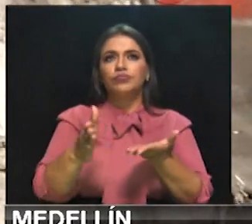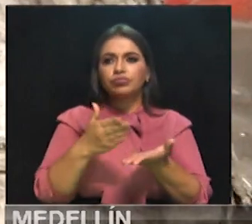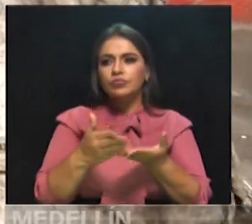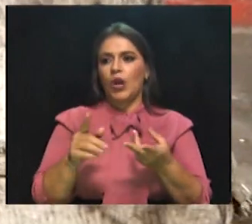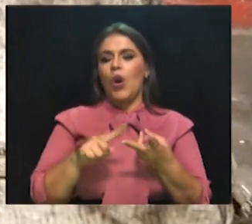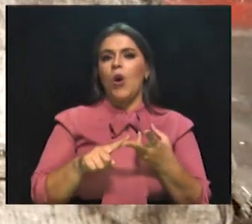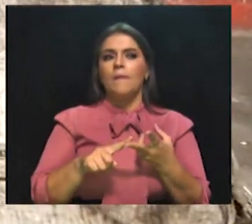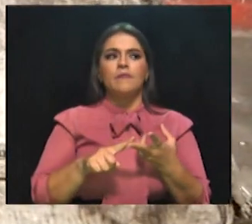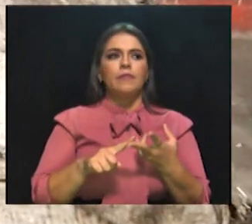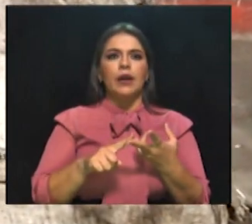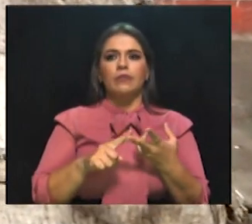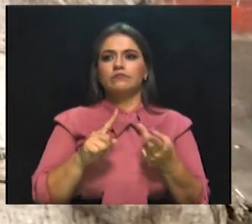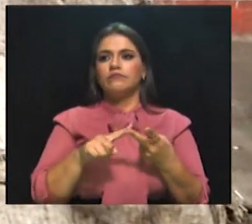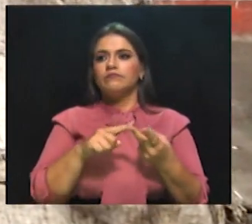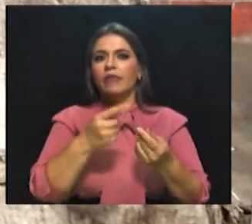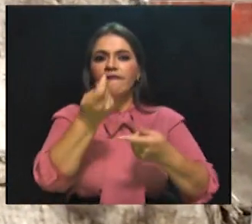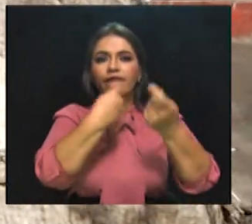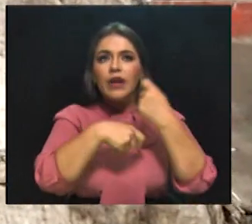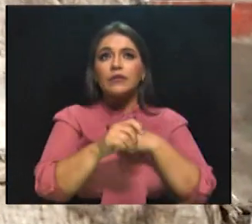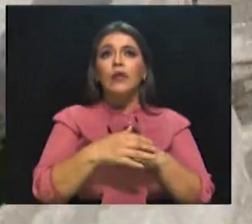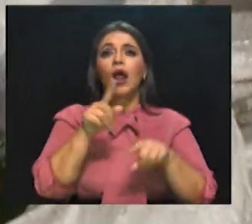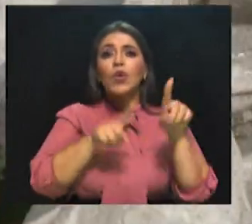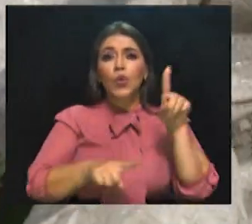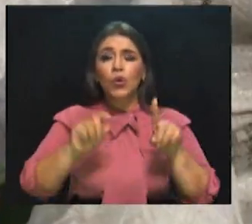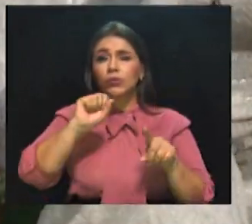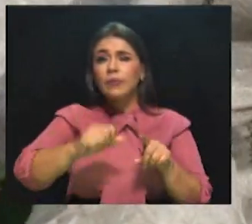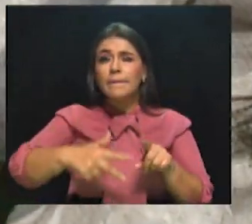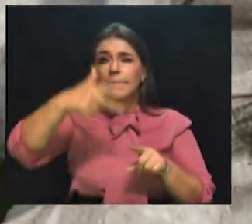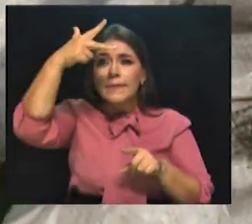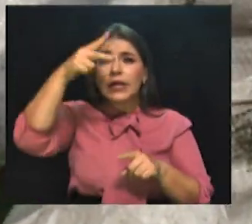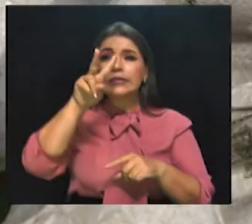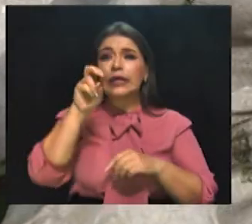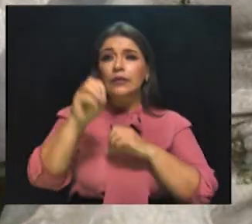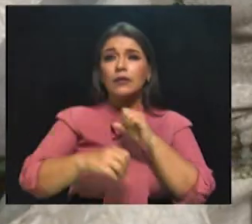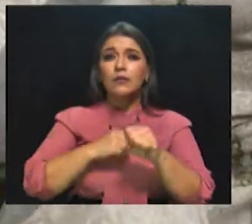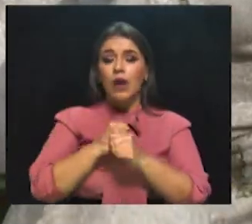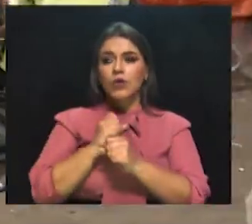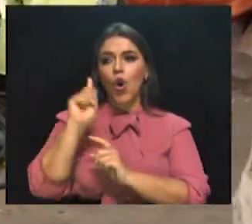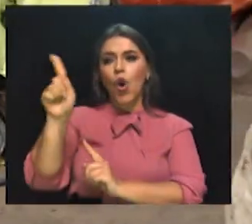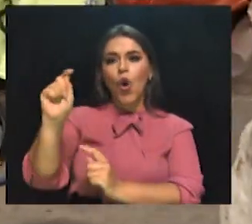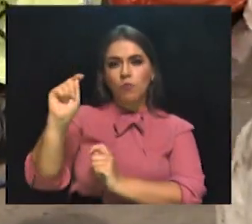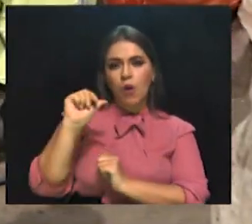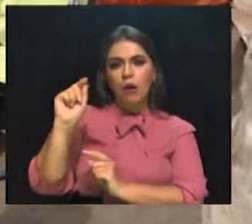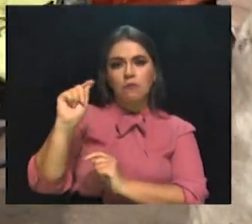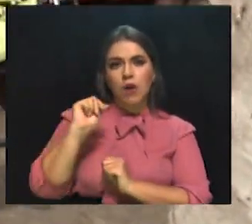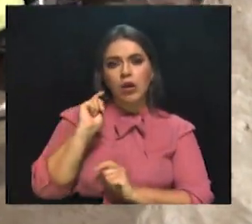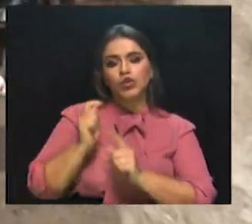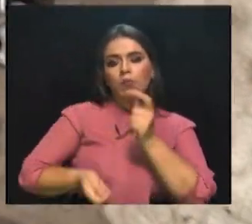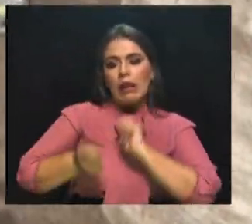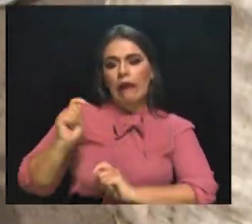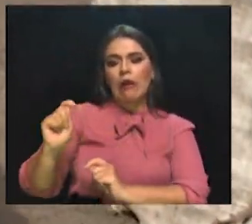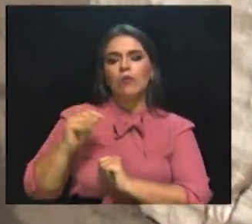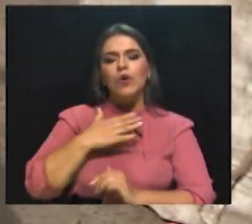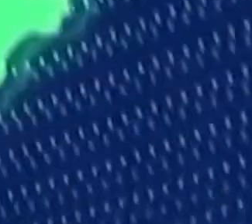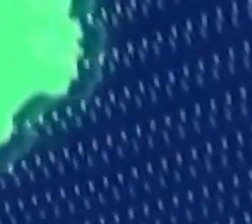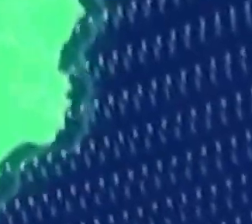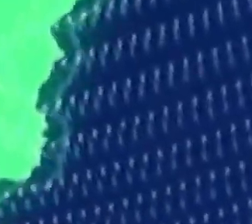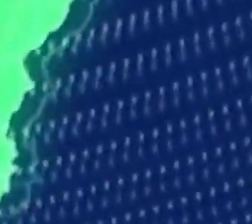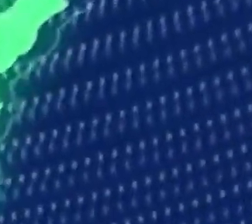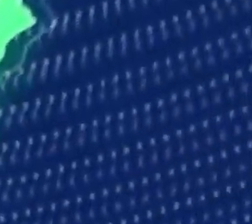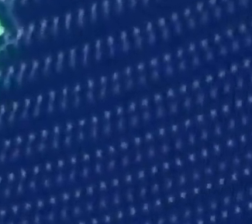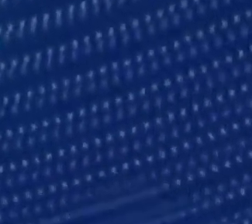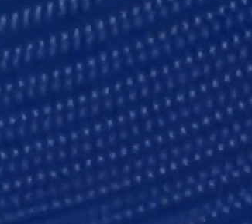algunos recicladores callejeros mayores de 70 años les han entregado subsidios y mercados para sopesar la crisis.